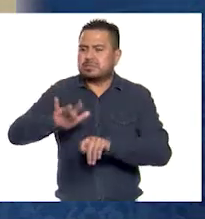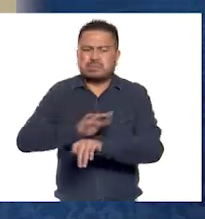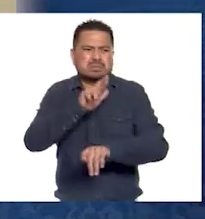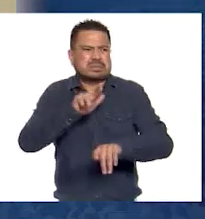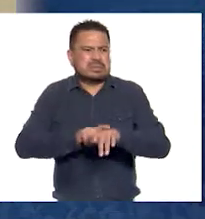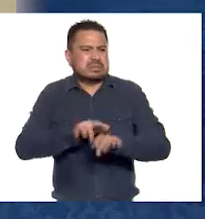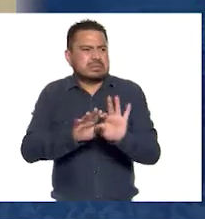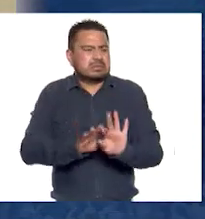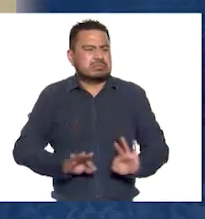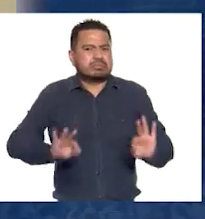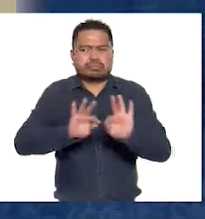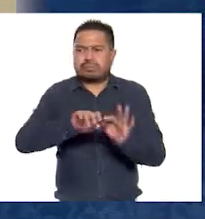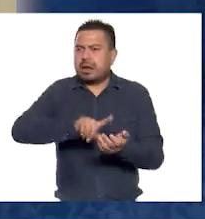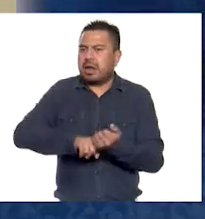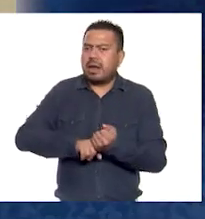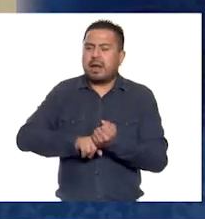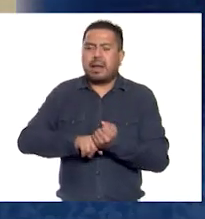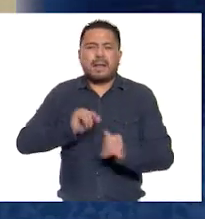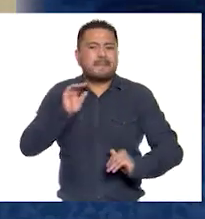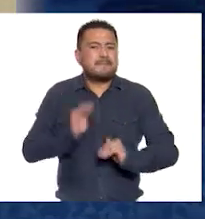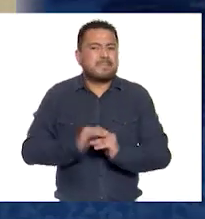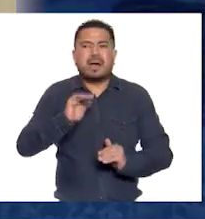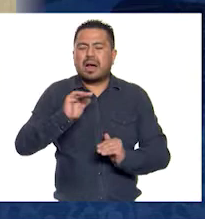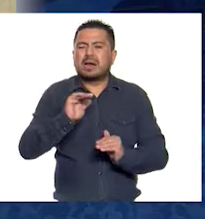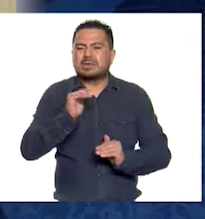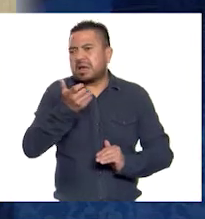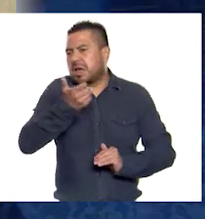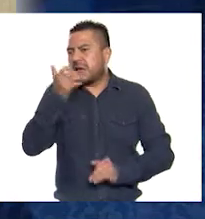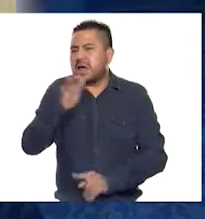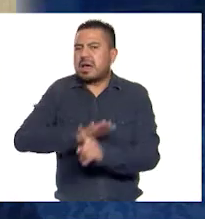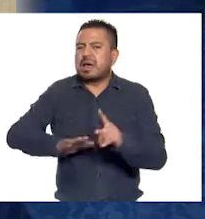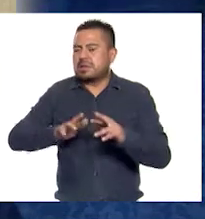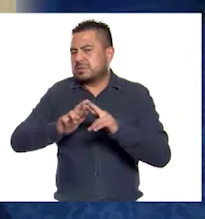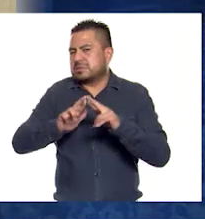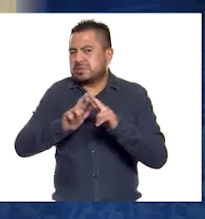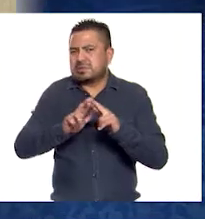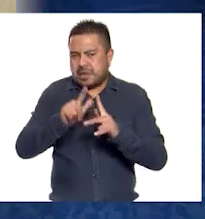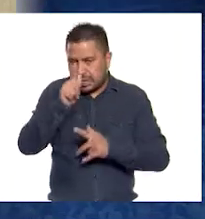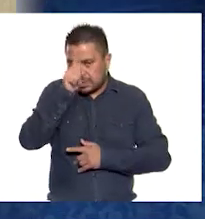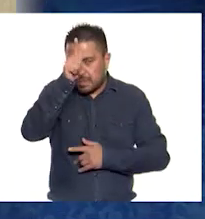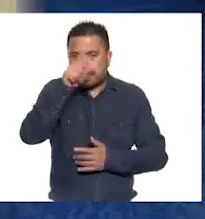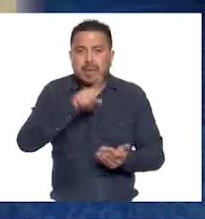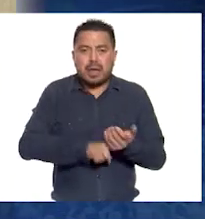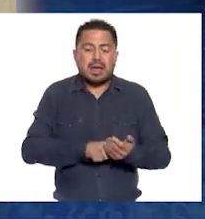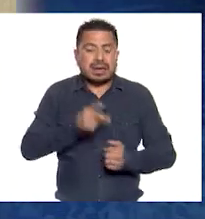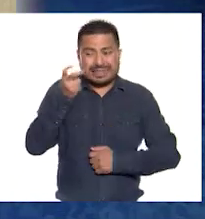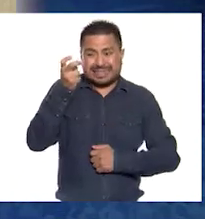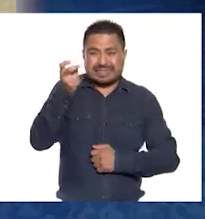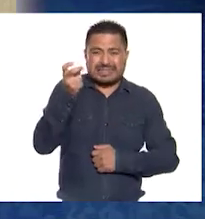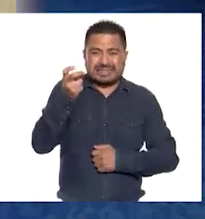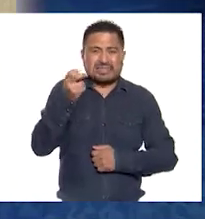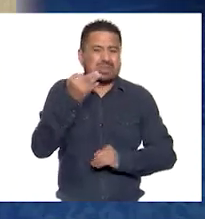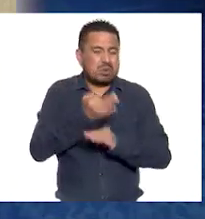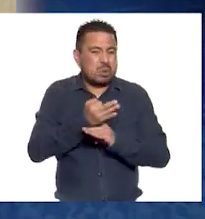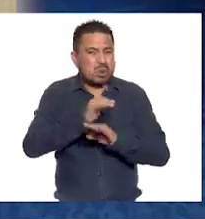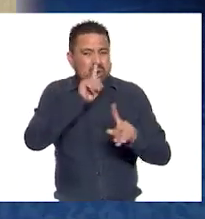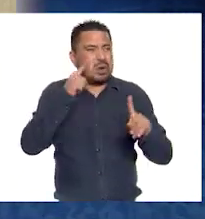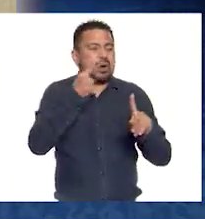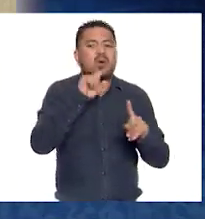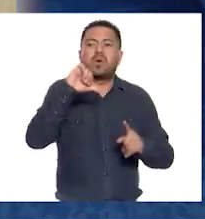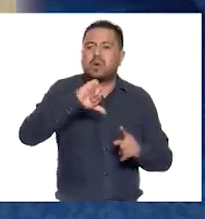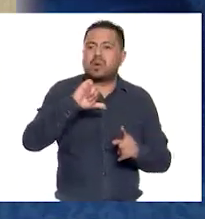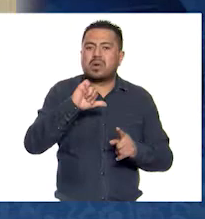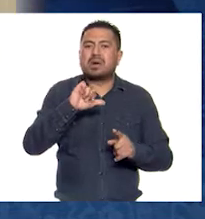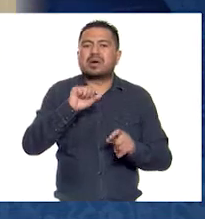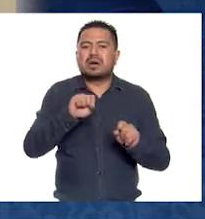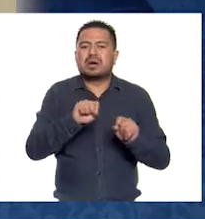beligerante, fundamentalista, más que por sus prácticas religiosas y de espiritualidad. Ese es nuestro reto hoy, aquí